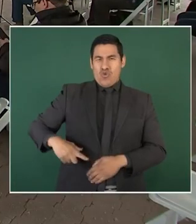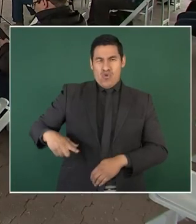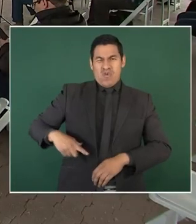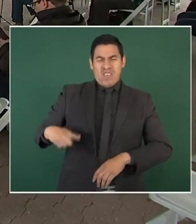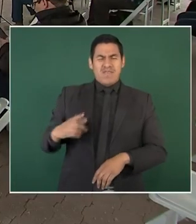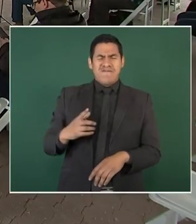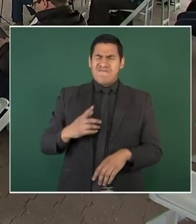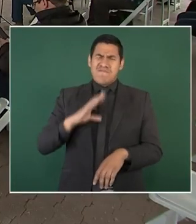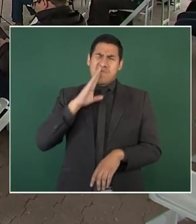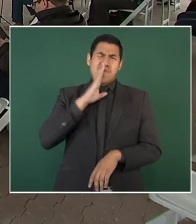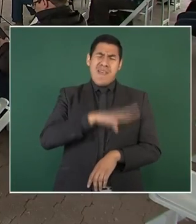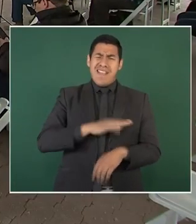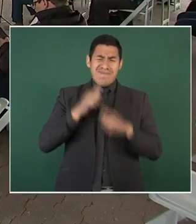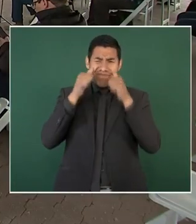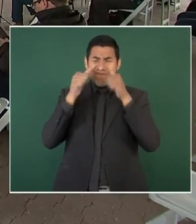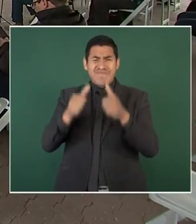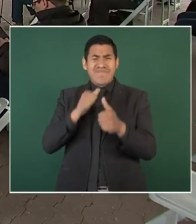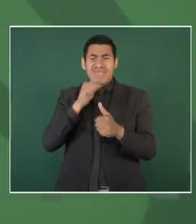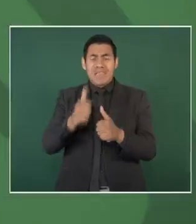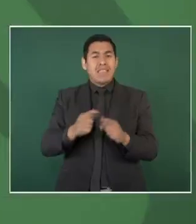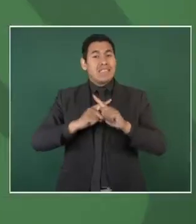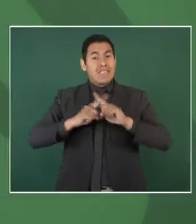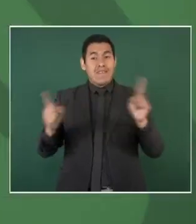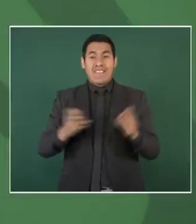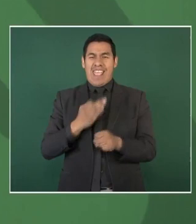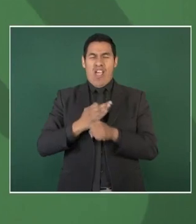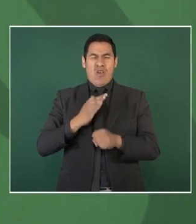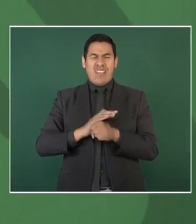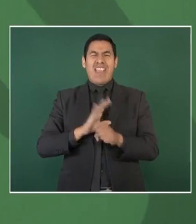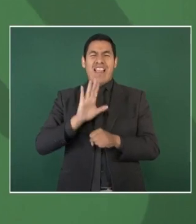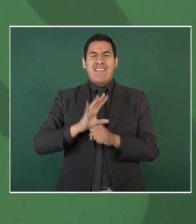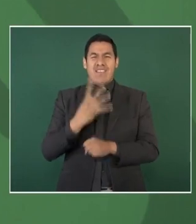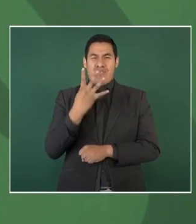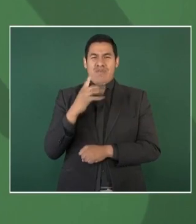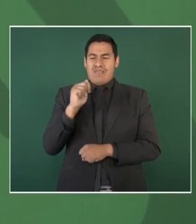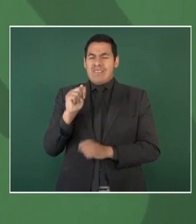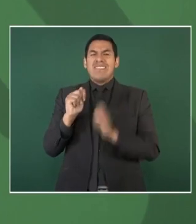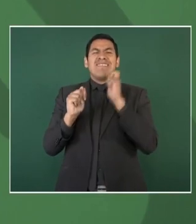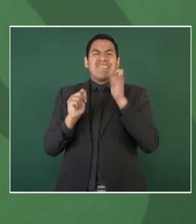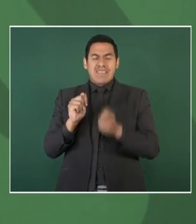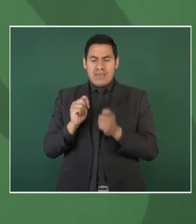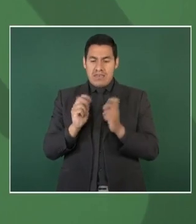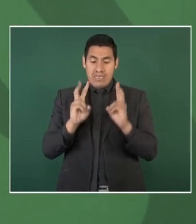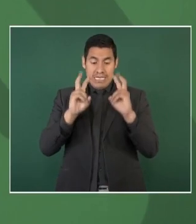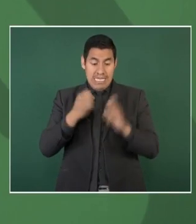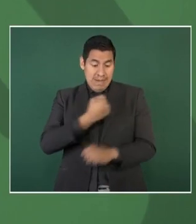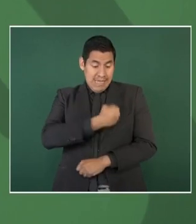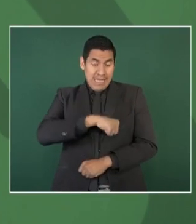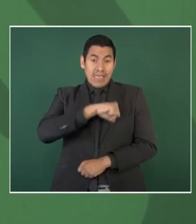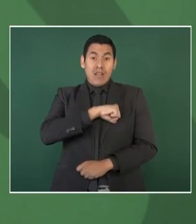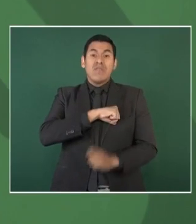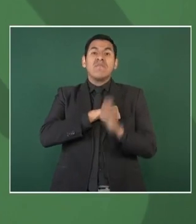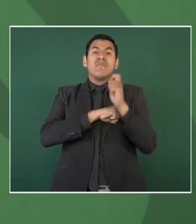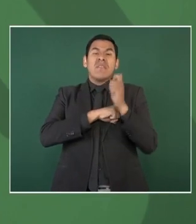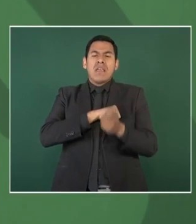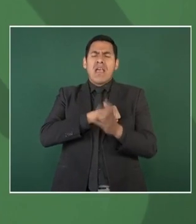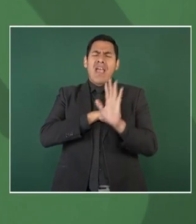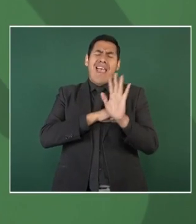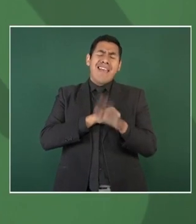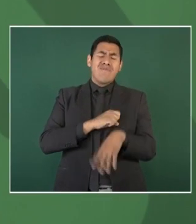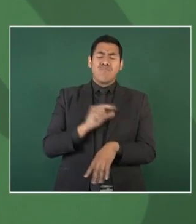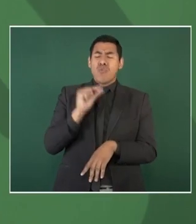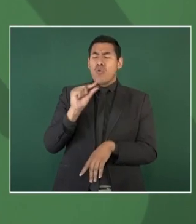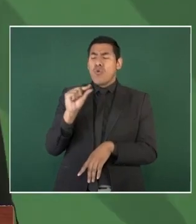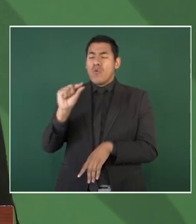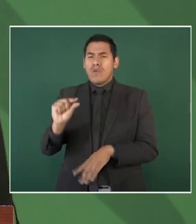Cuarta Transformación tenemos claro que cuando se trata del derecho a la salud, no podemos ni debemos escatimar. Es